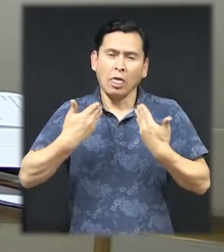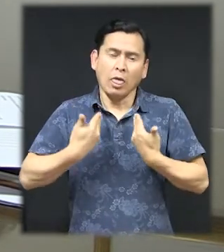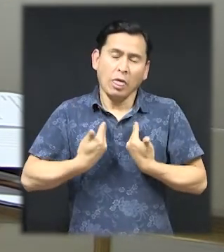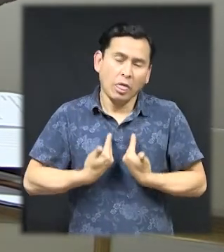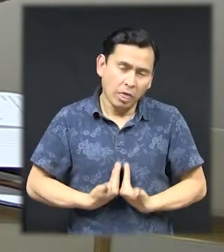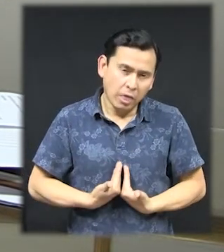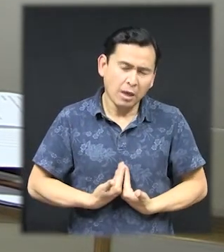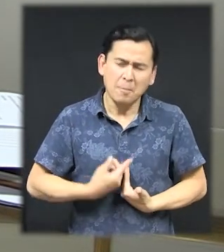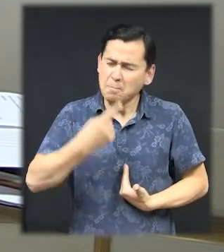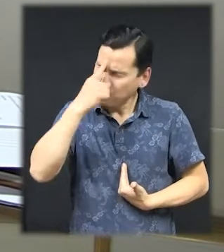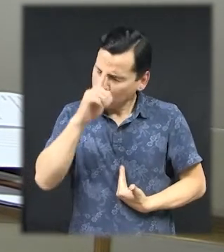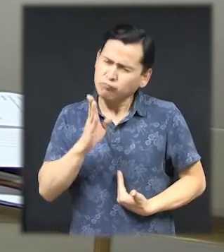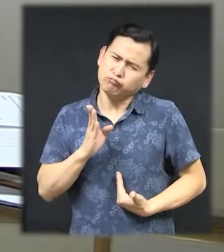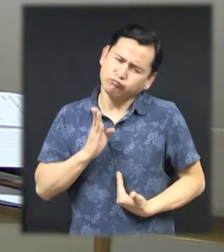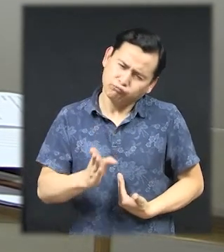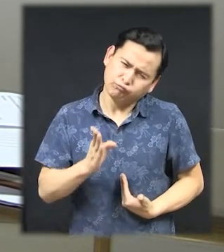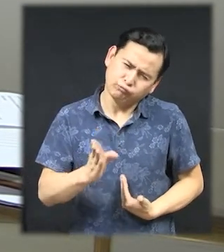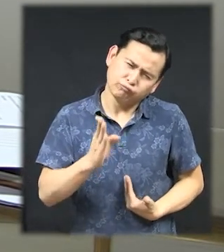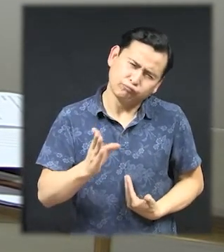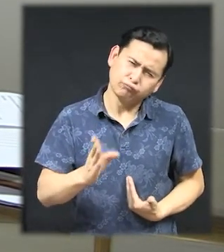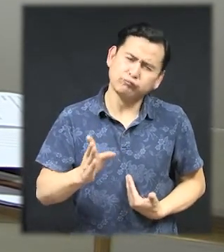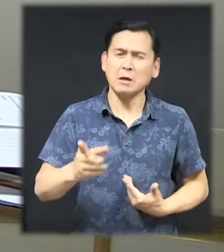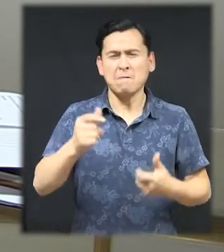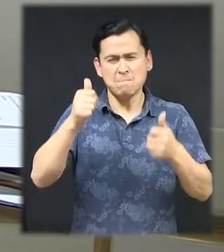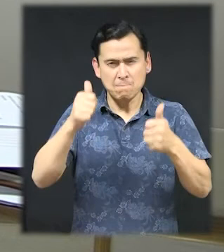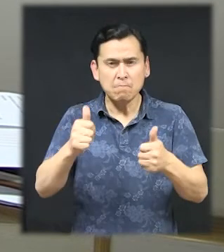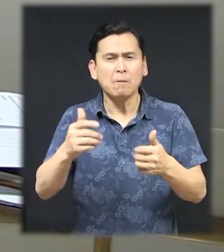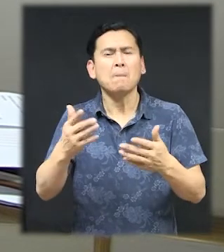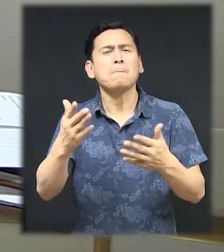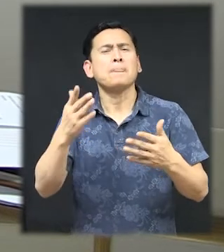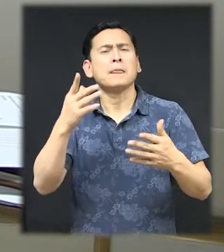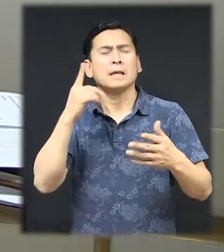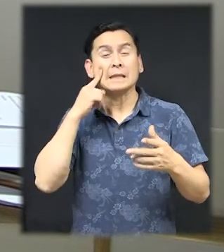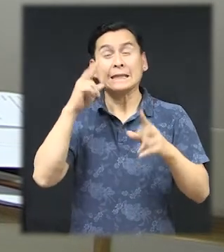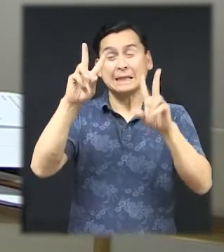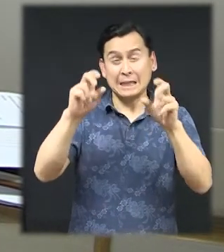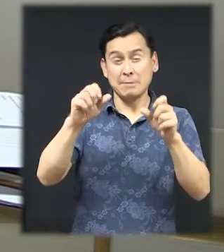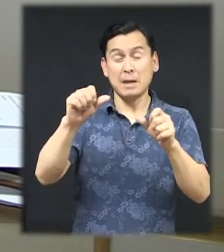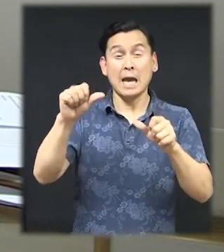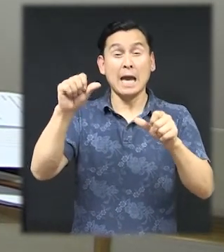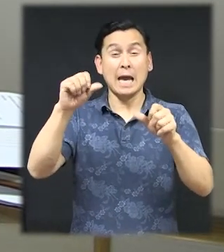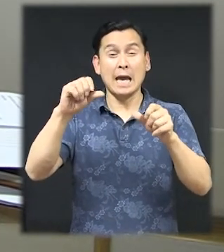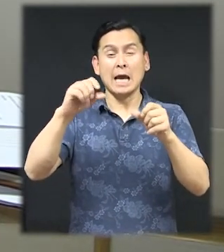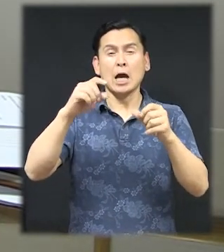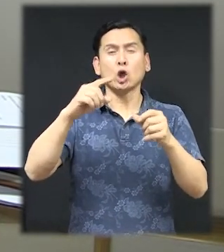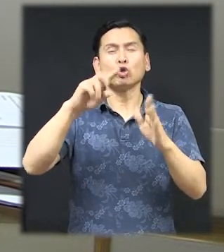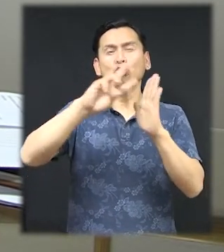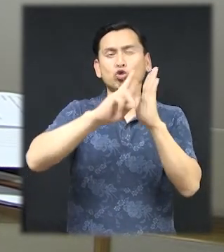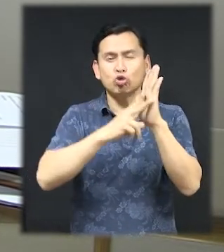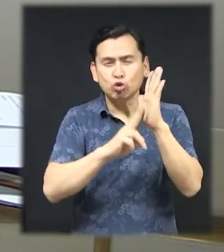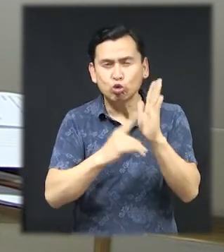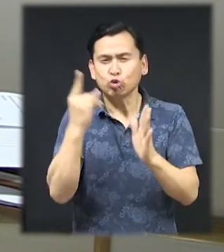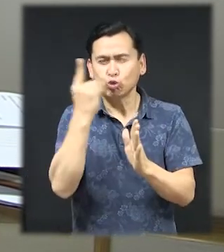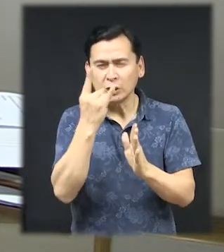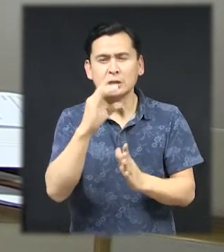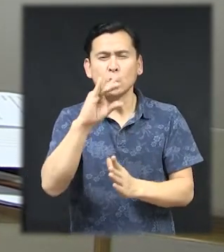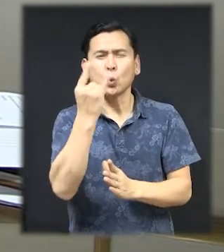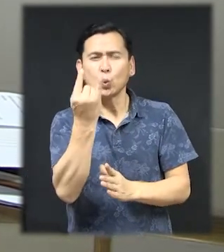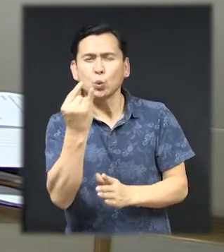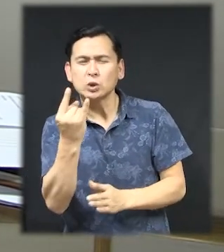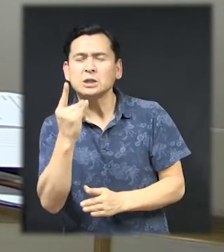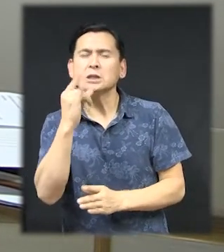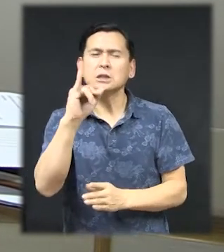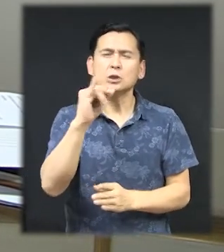tenemos que empujar y presionar a que produzcan más, a aceptar que a veces tenemos que cerrar algunas